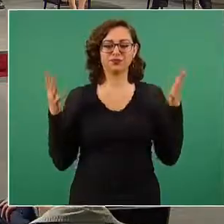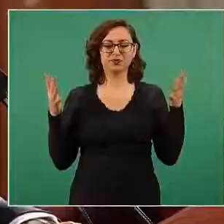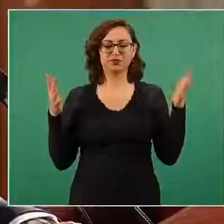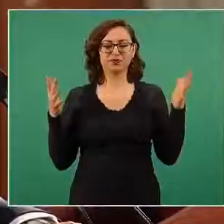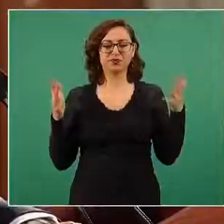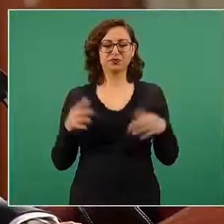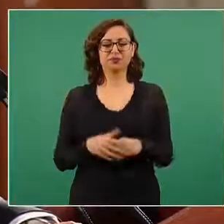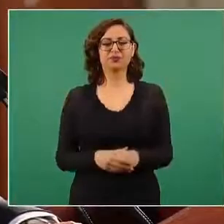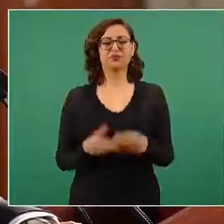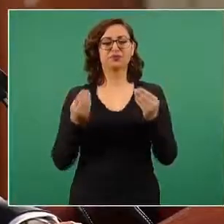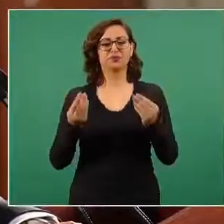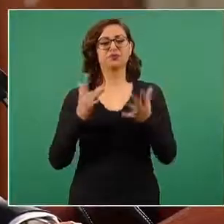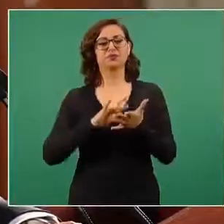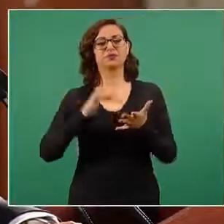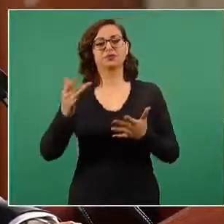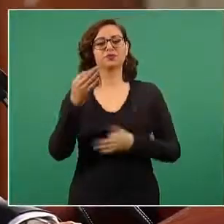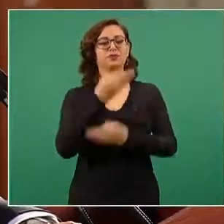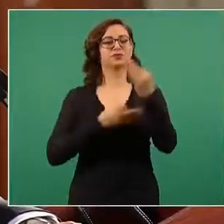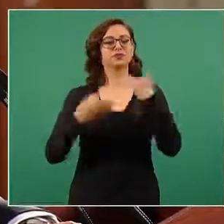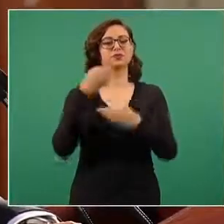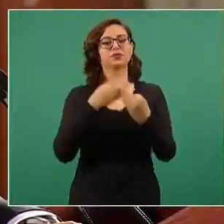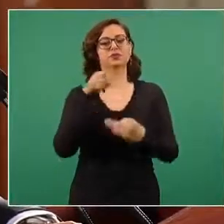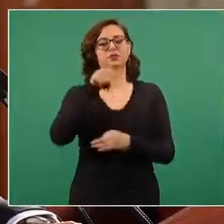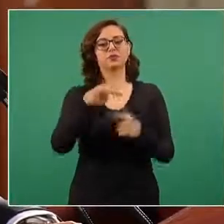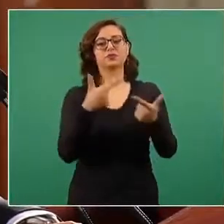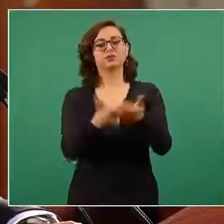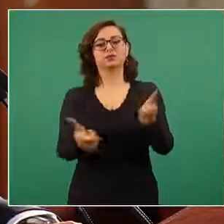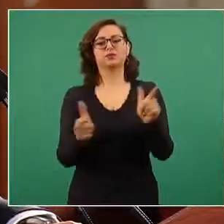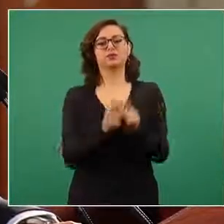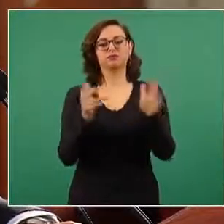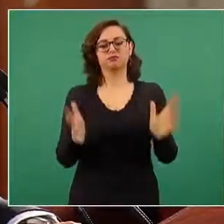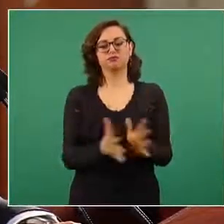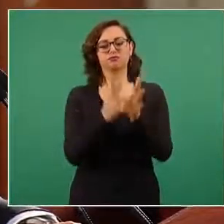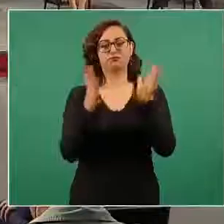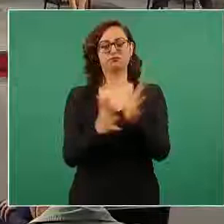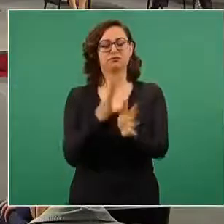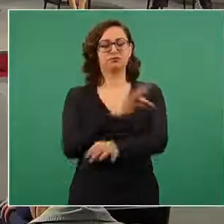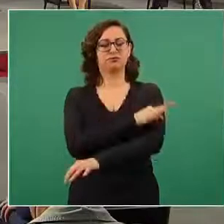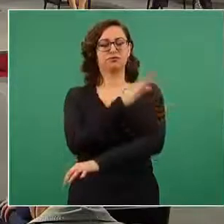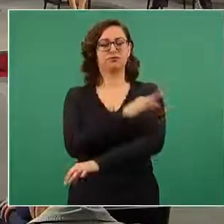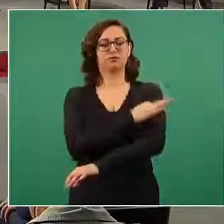participan en estas brigadas de vacunación.